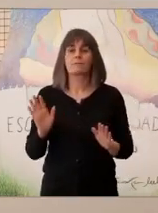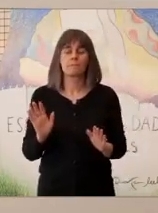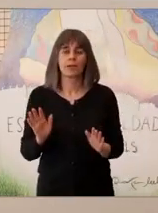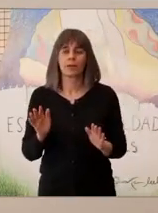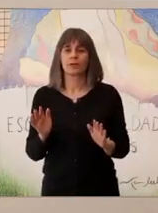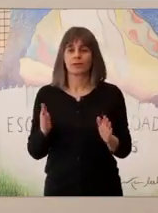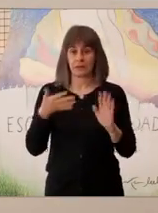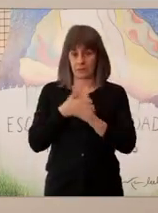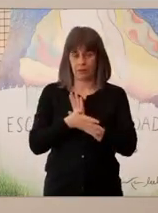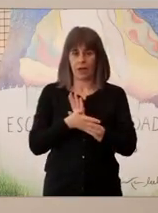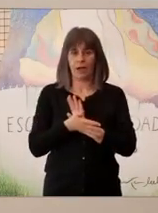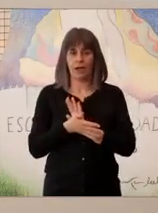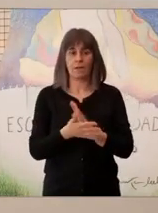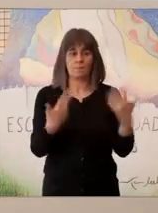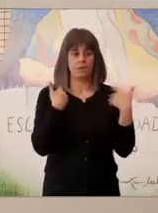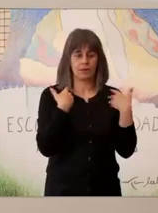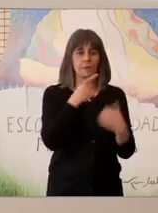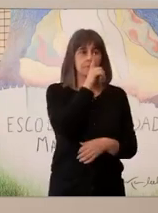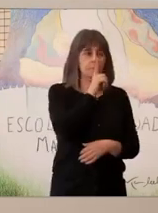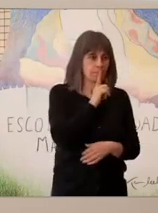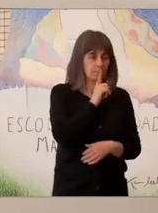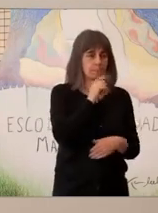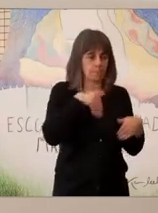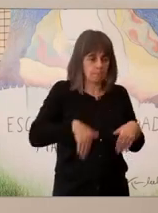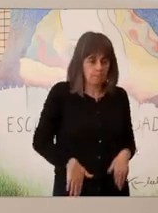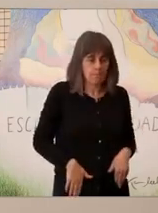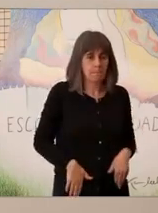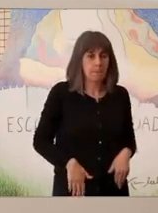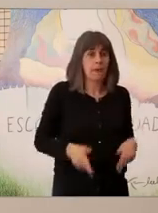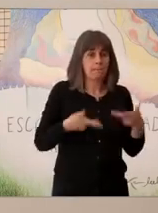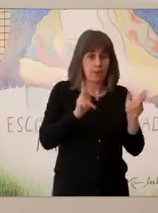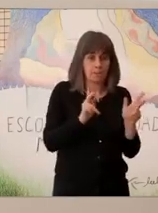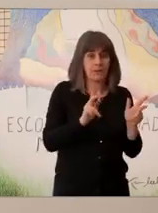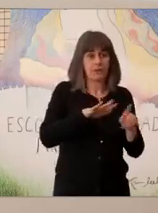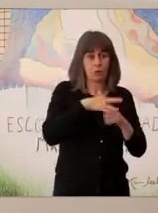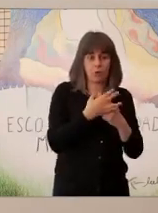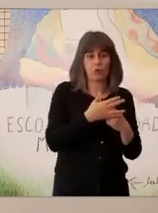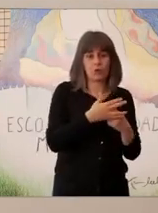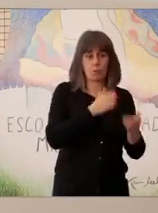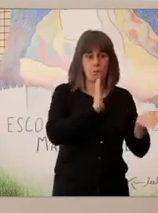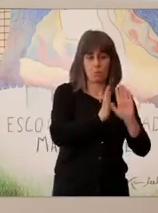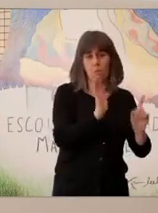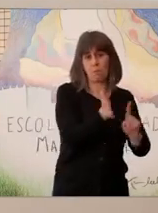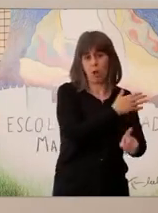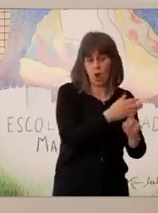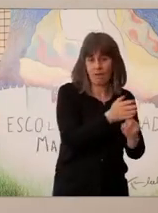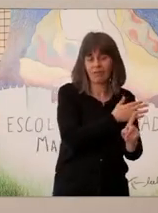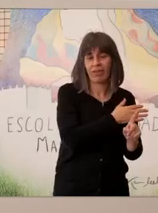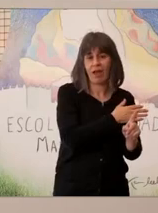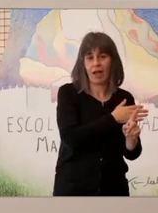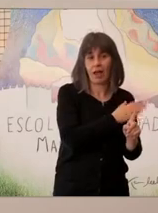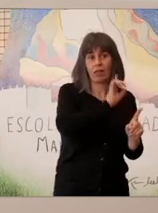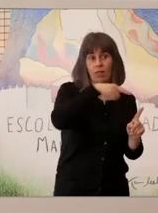otro. Si la víctima se calla, guarda silencio y permite situaciones de violencia y luego encima cuando llegan